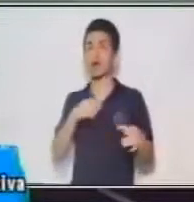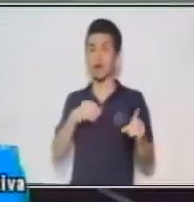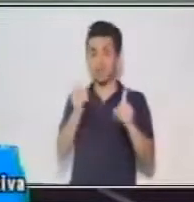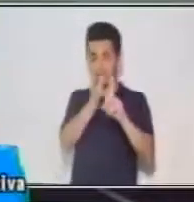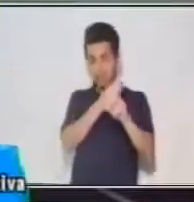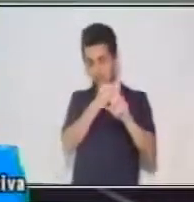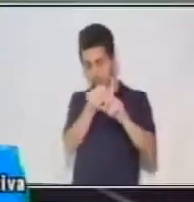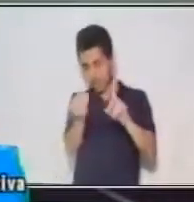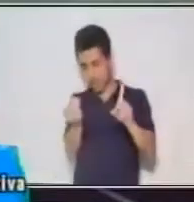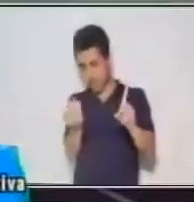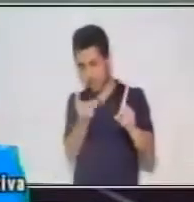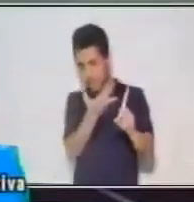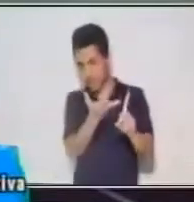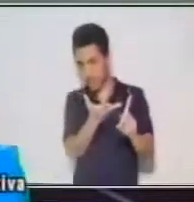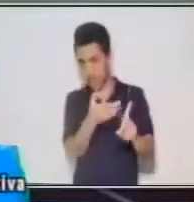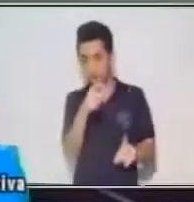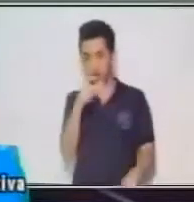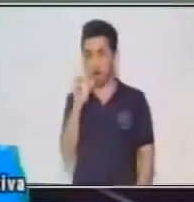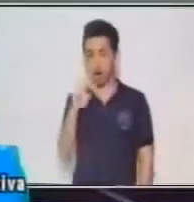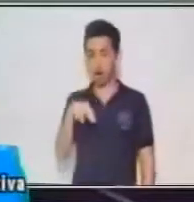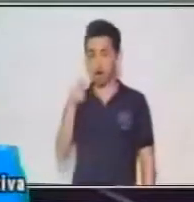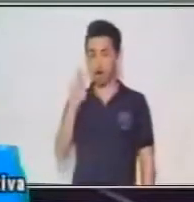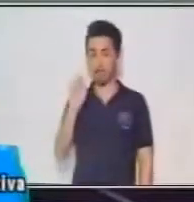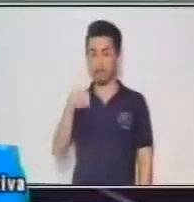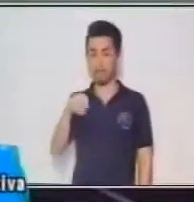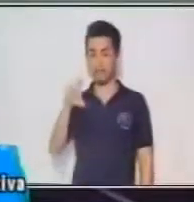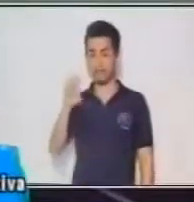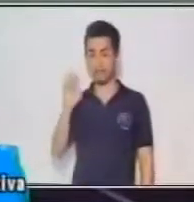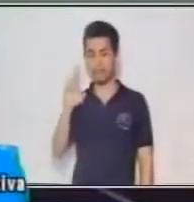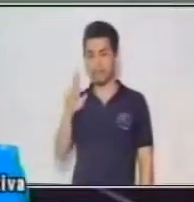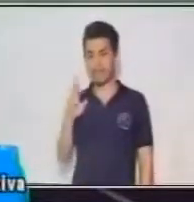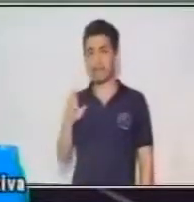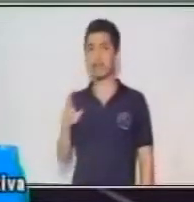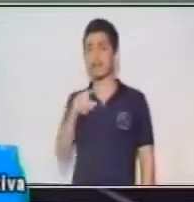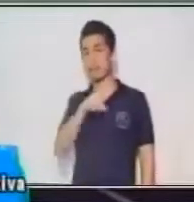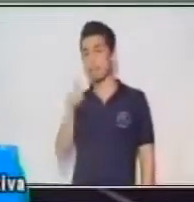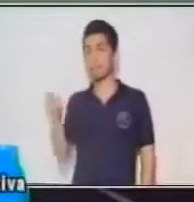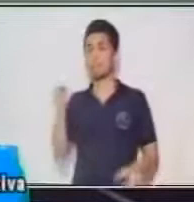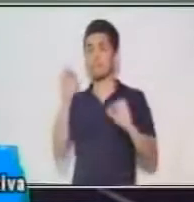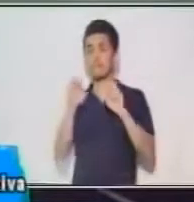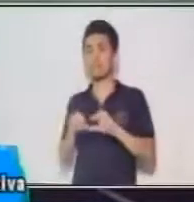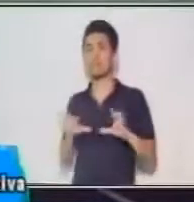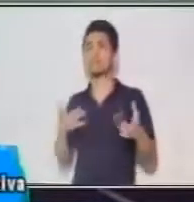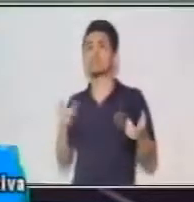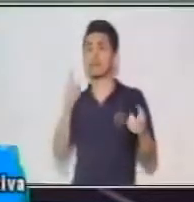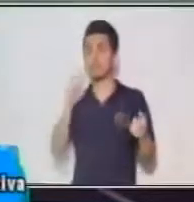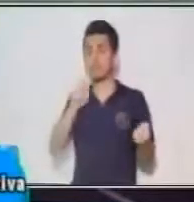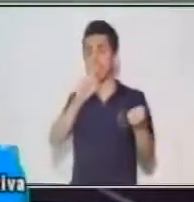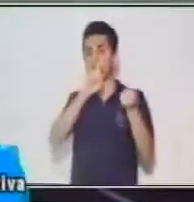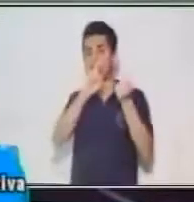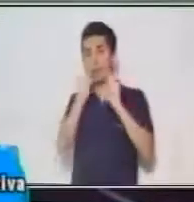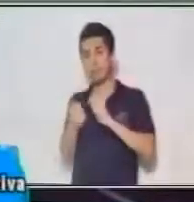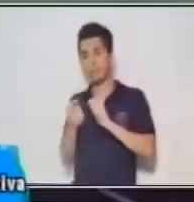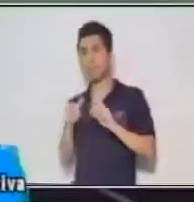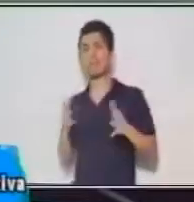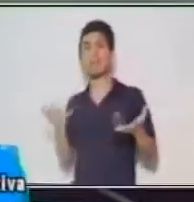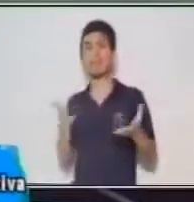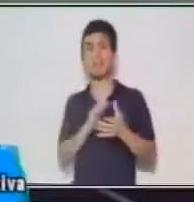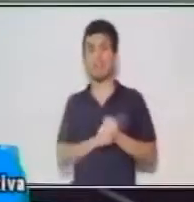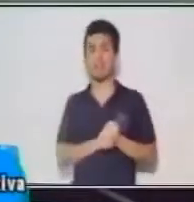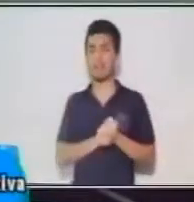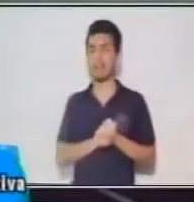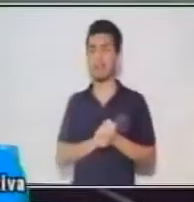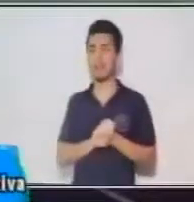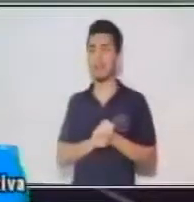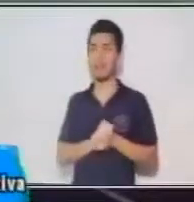convencer al lector, vamos a convencer a las personas de que cambien, ¿qué cosa? Puede ser